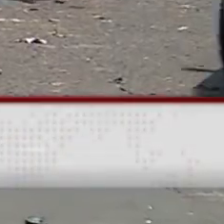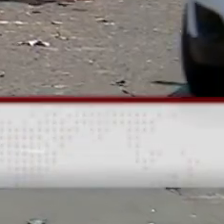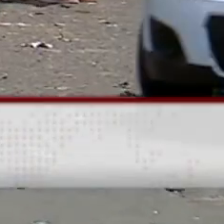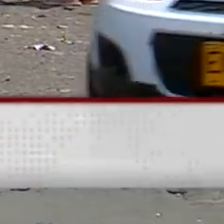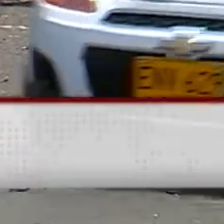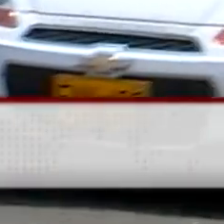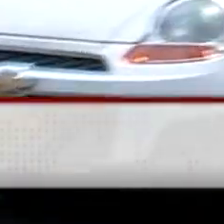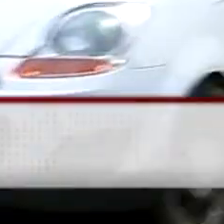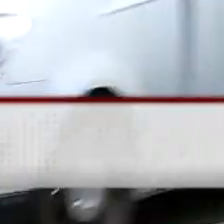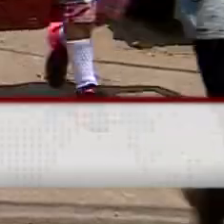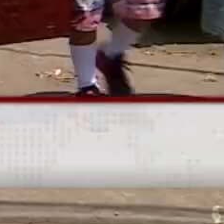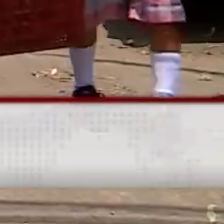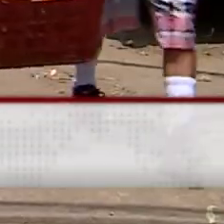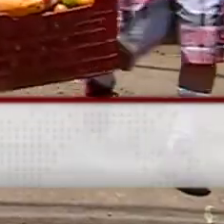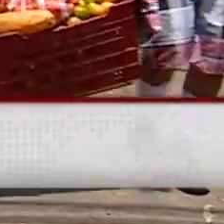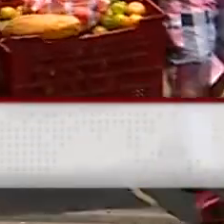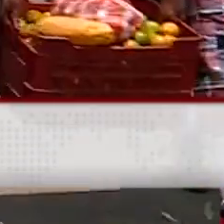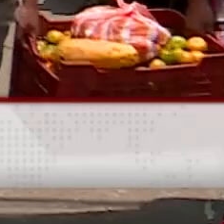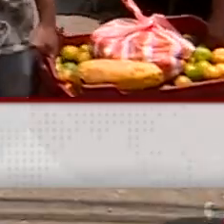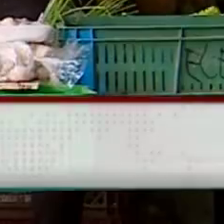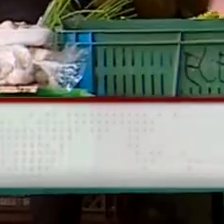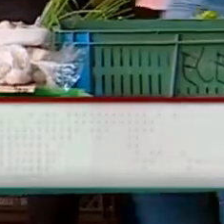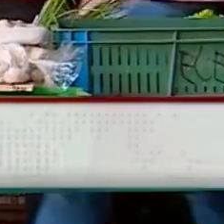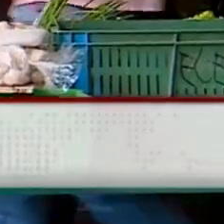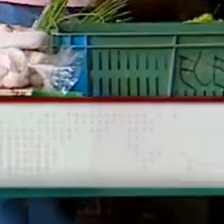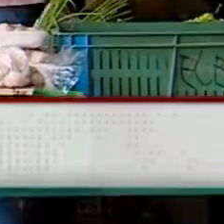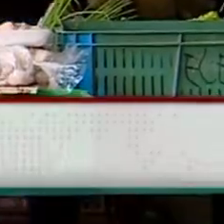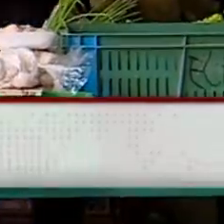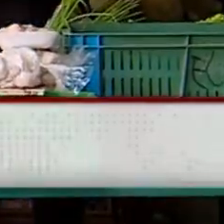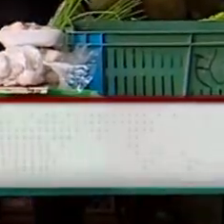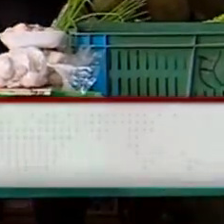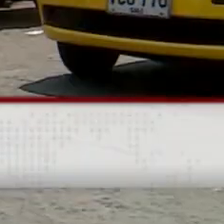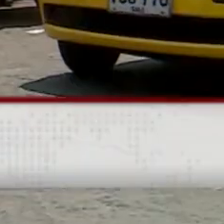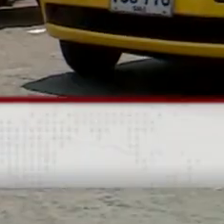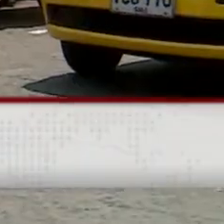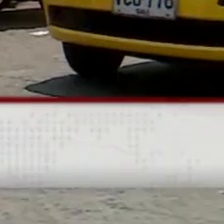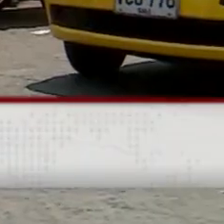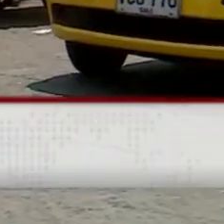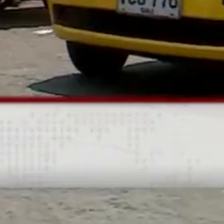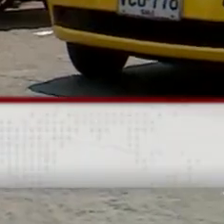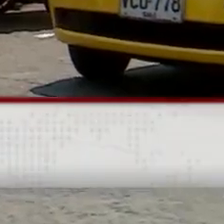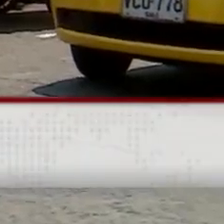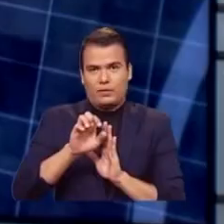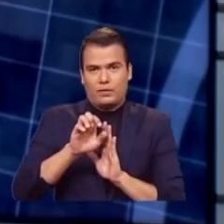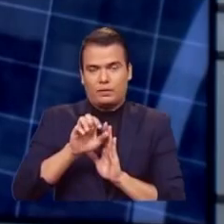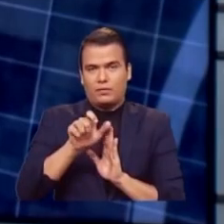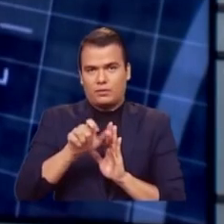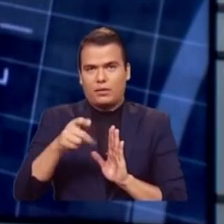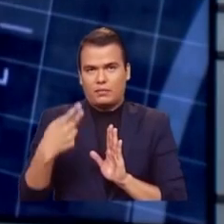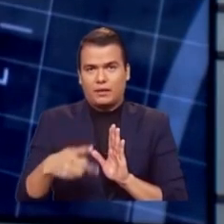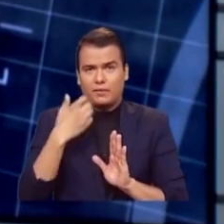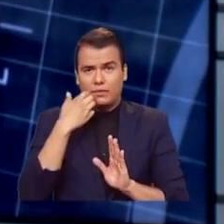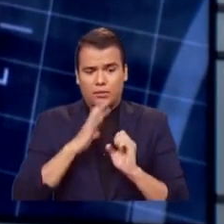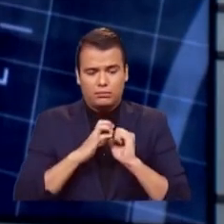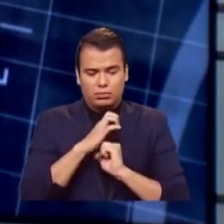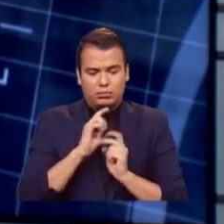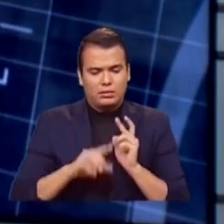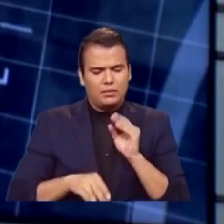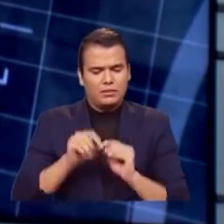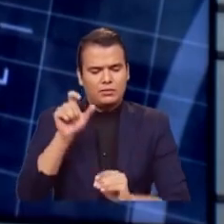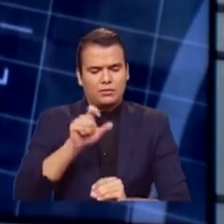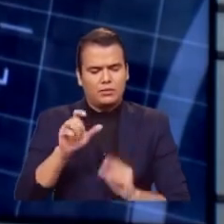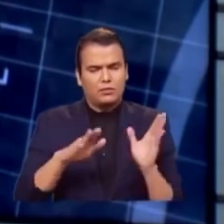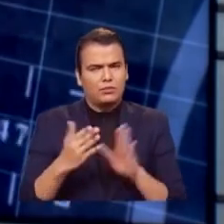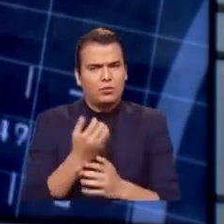Elena, hoy a pesar de la cuarentena, sigue percibiéndose un movimiento significativo de personas. Contacto con el periodista